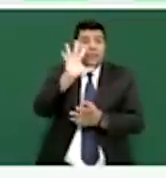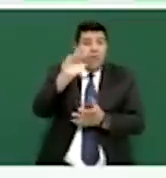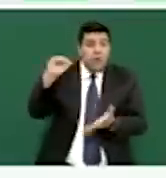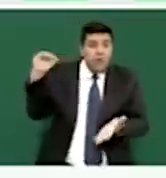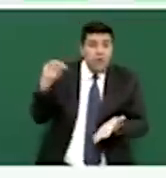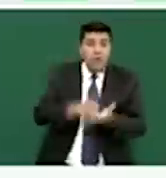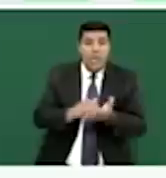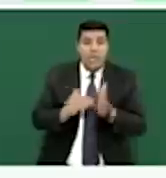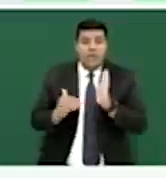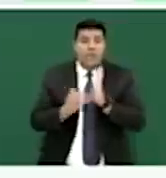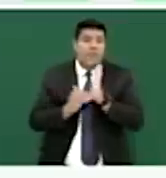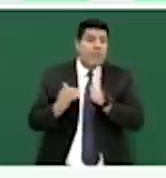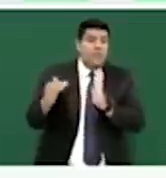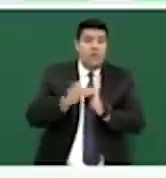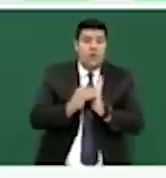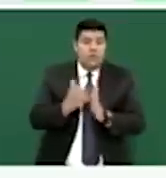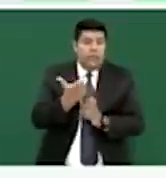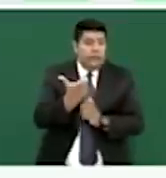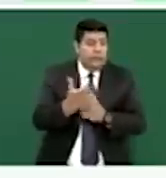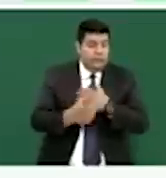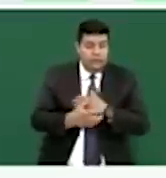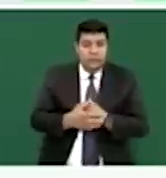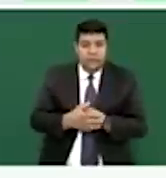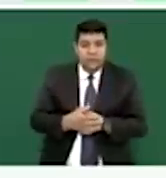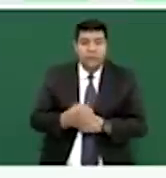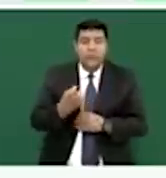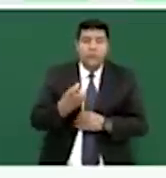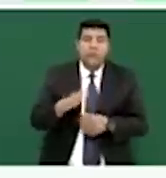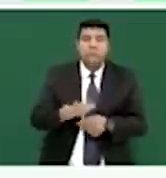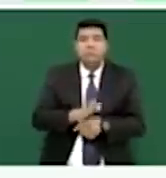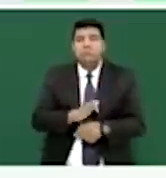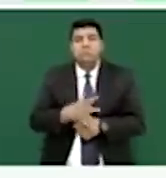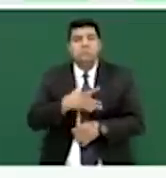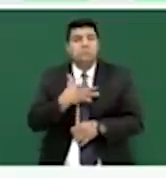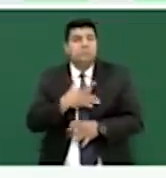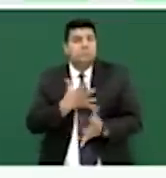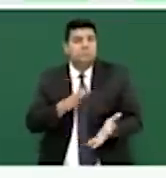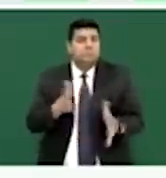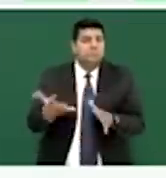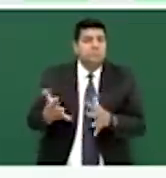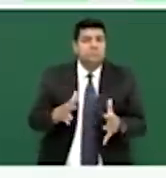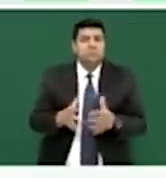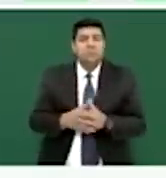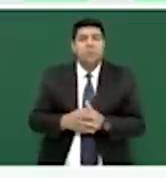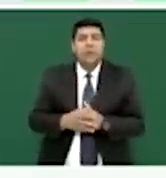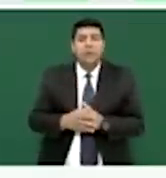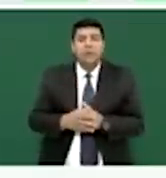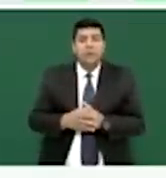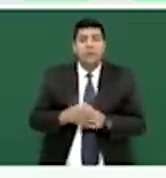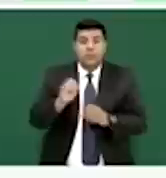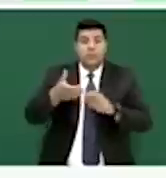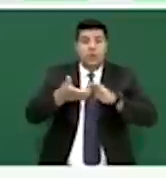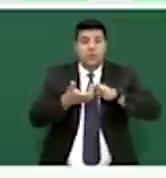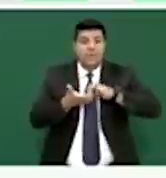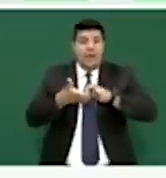pesos, un promedio de 800 trailers